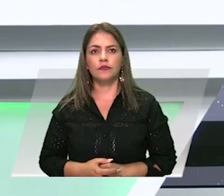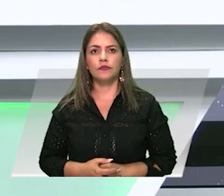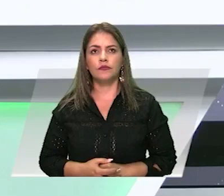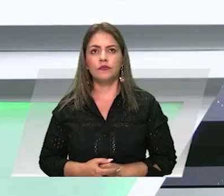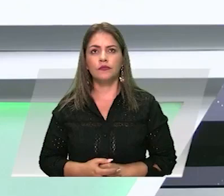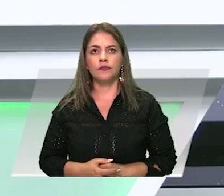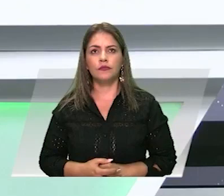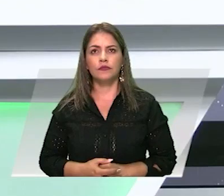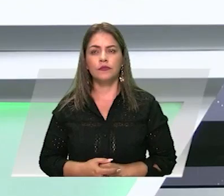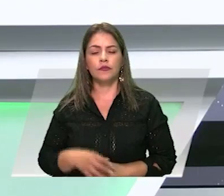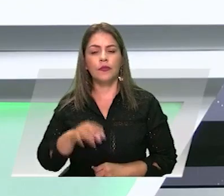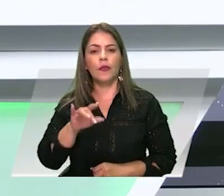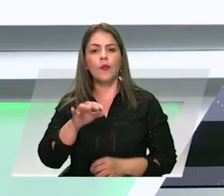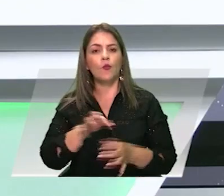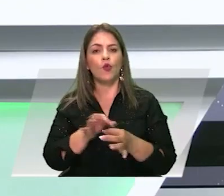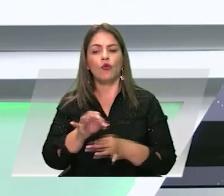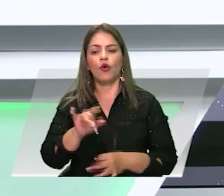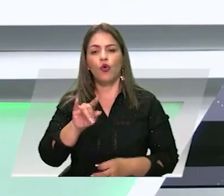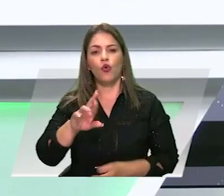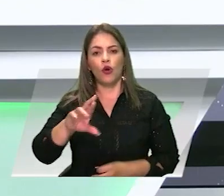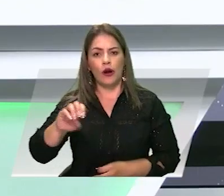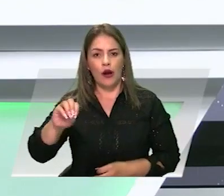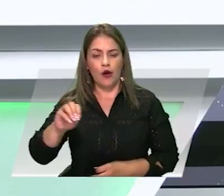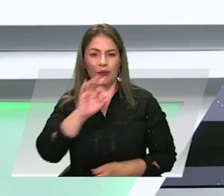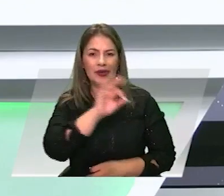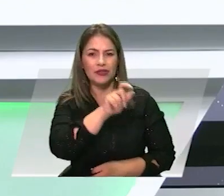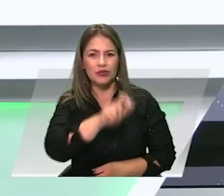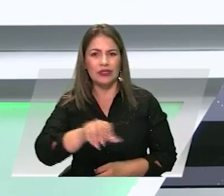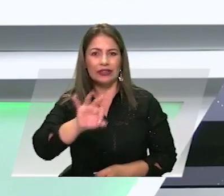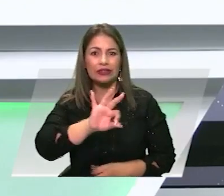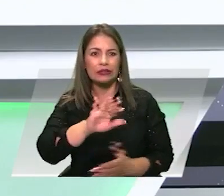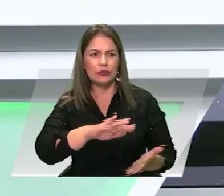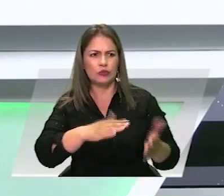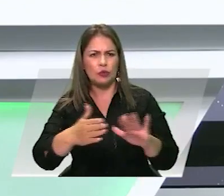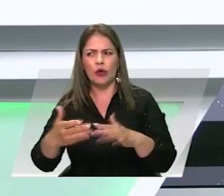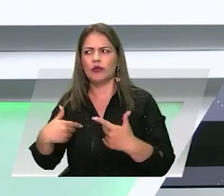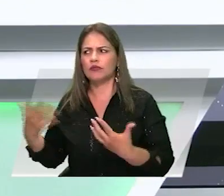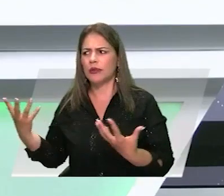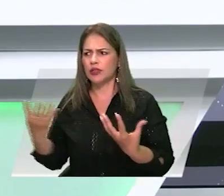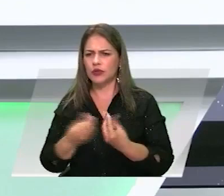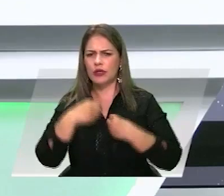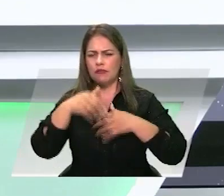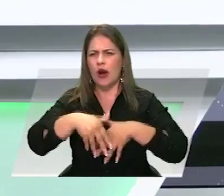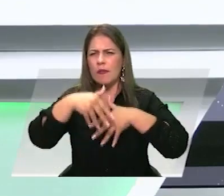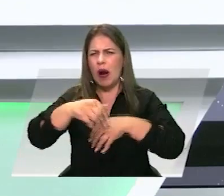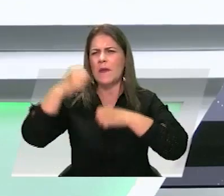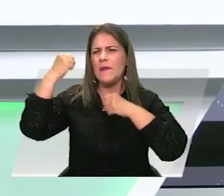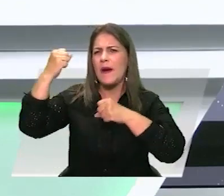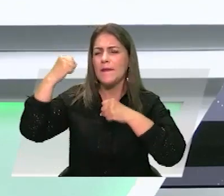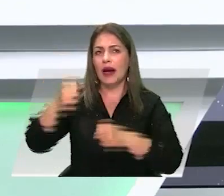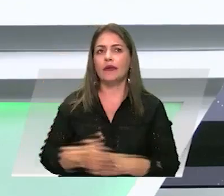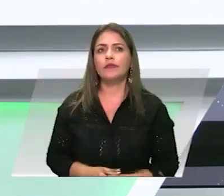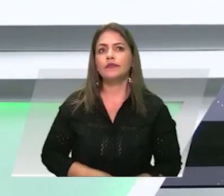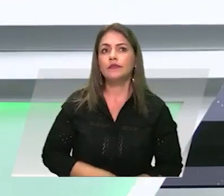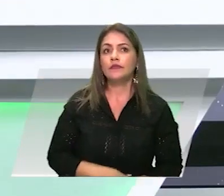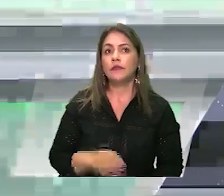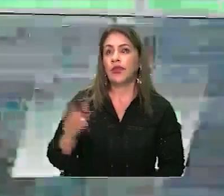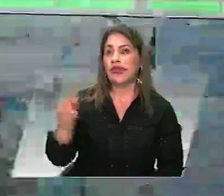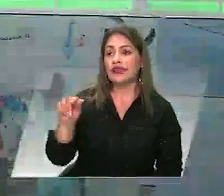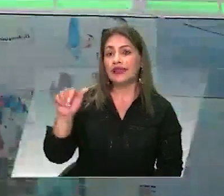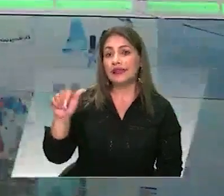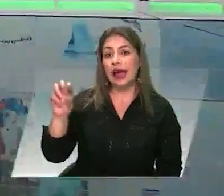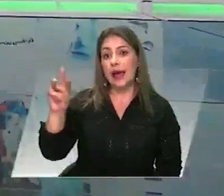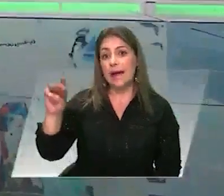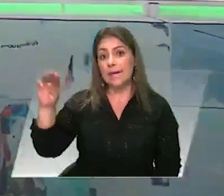los ciudadanos a convocar una marcha por las principales vías. En Urrao está nuestro corresponsal Sammy Alejandro Higuita para contarnos cómo estuvo